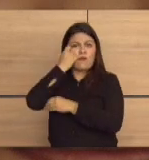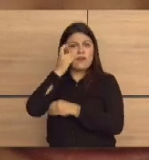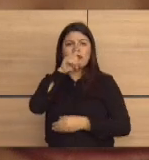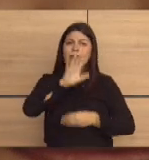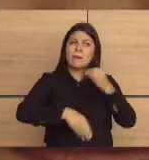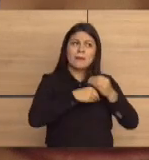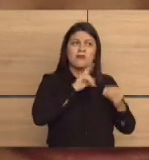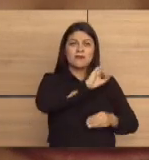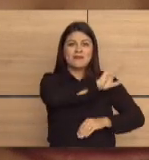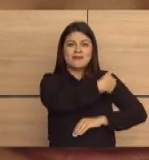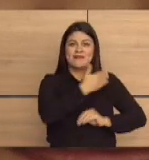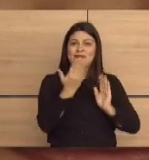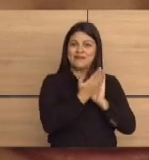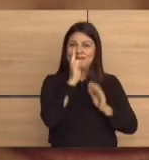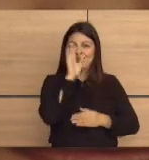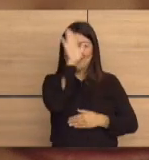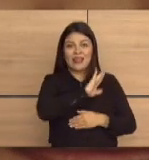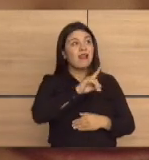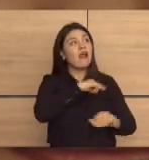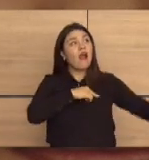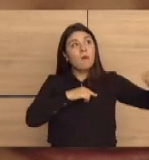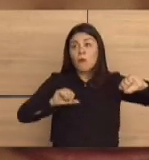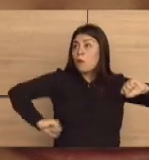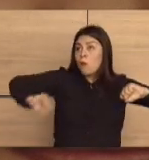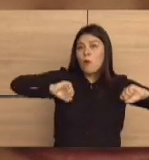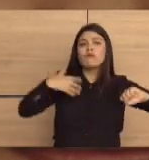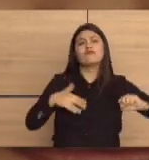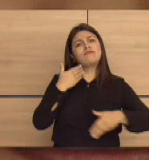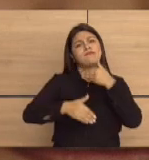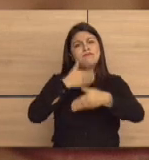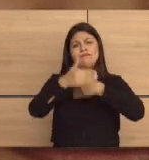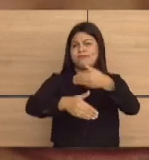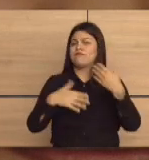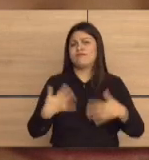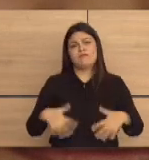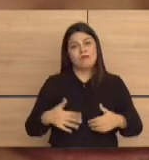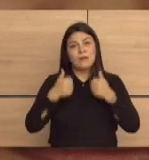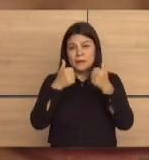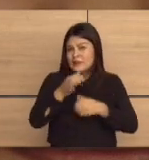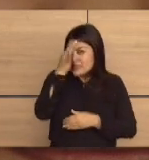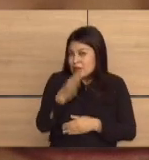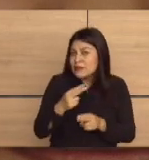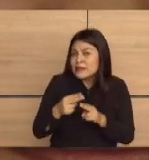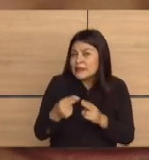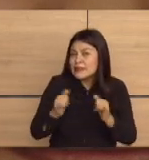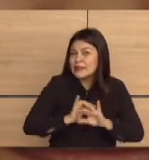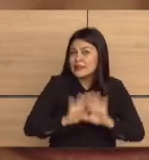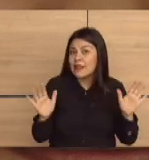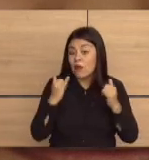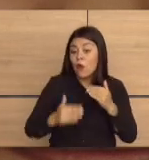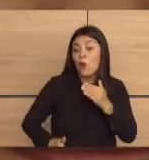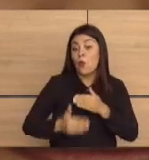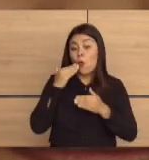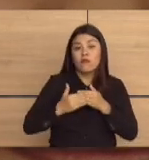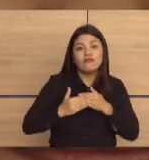este proceso, que ya va muy avanzado y que muy pronto verá sus luces en este nuevo